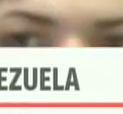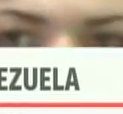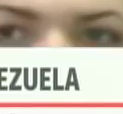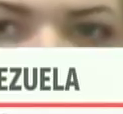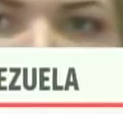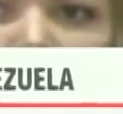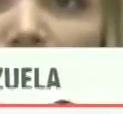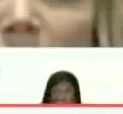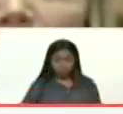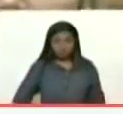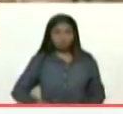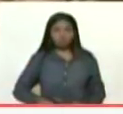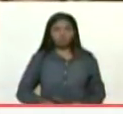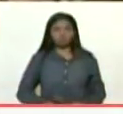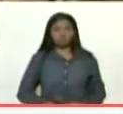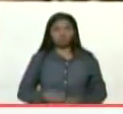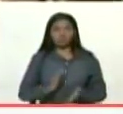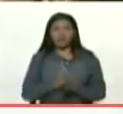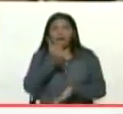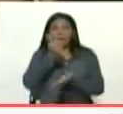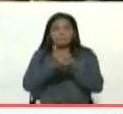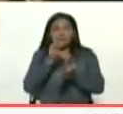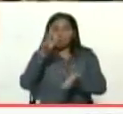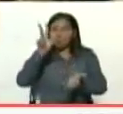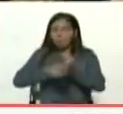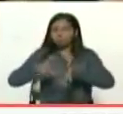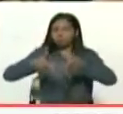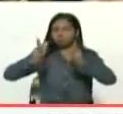Amén, así sea. Cúmplase.